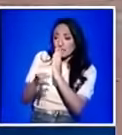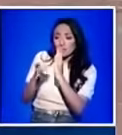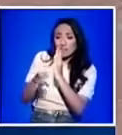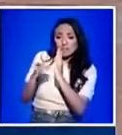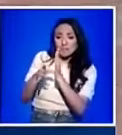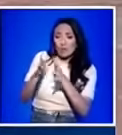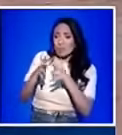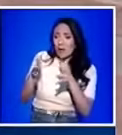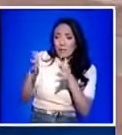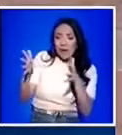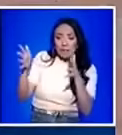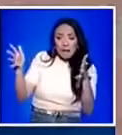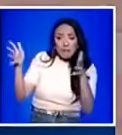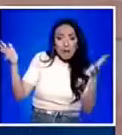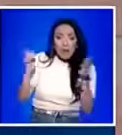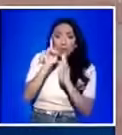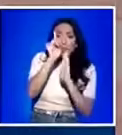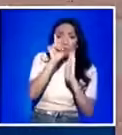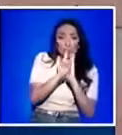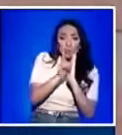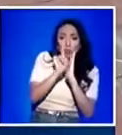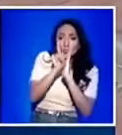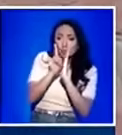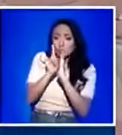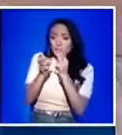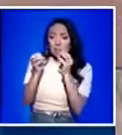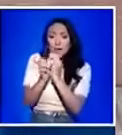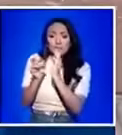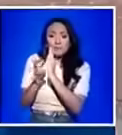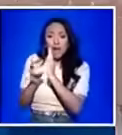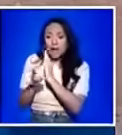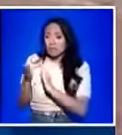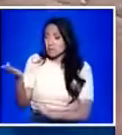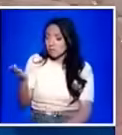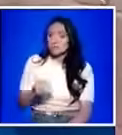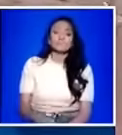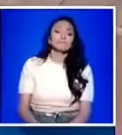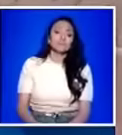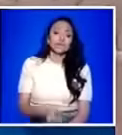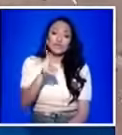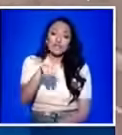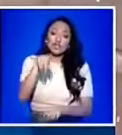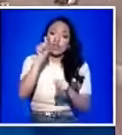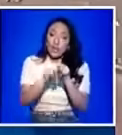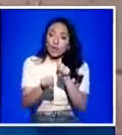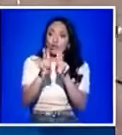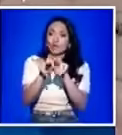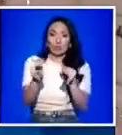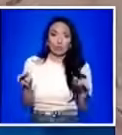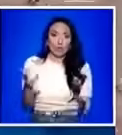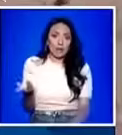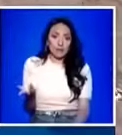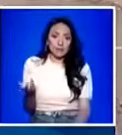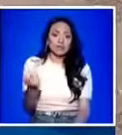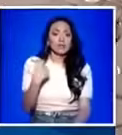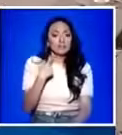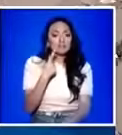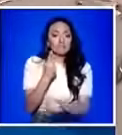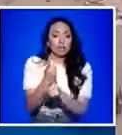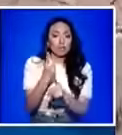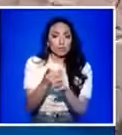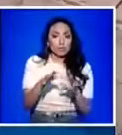cada minuto. Entonces, realmente el impacto que ello tiene en la naturaleza muchas veces no lo dimensionamos. Los